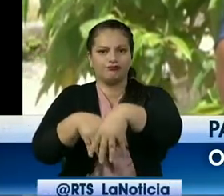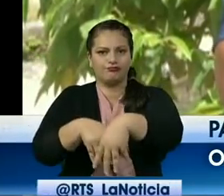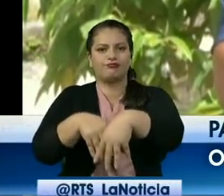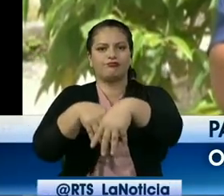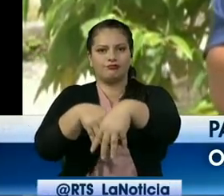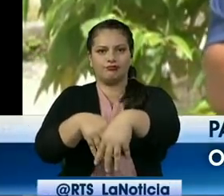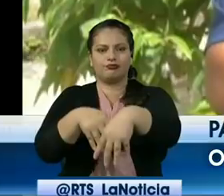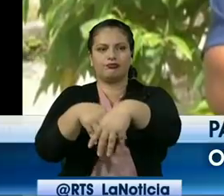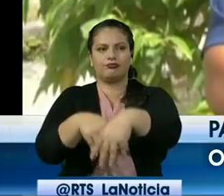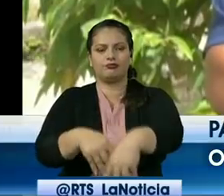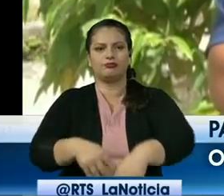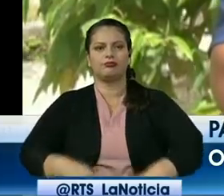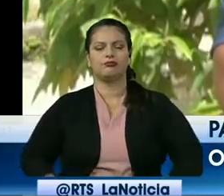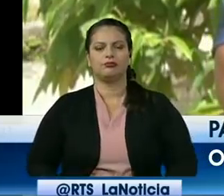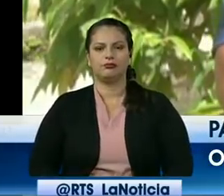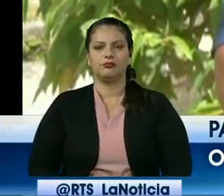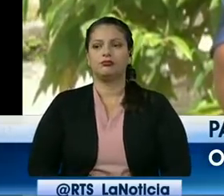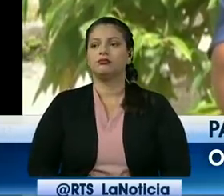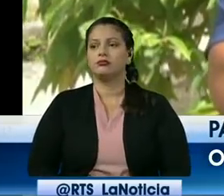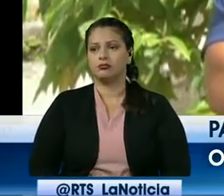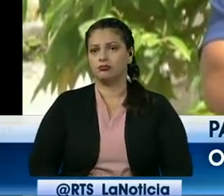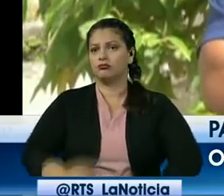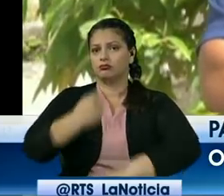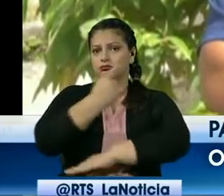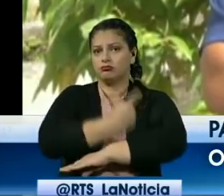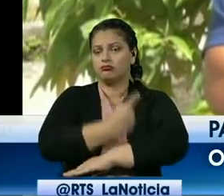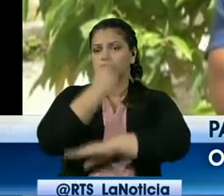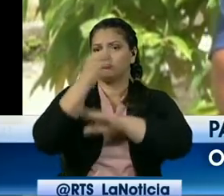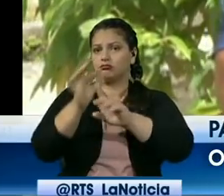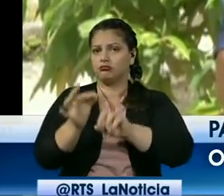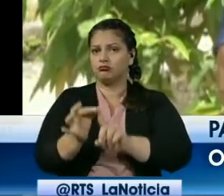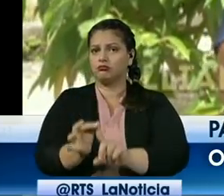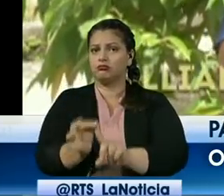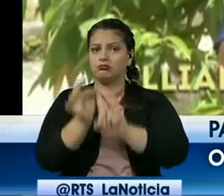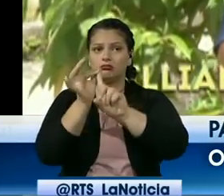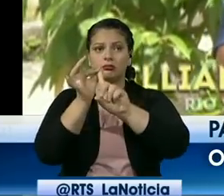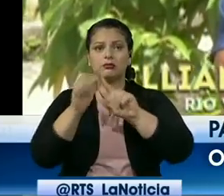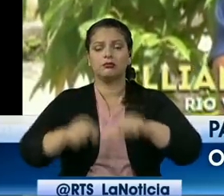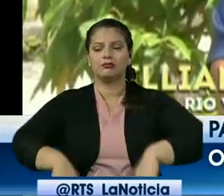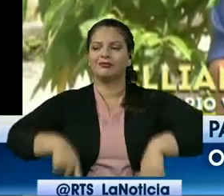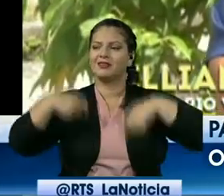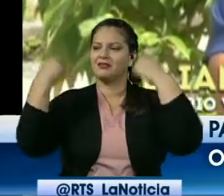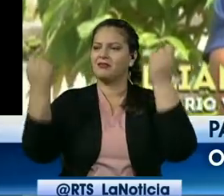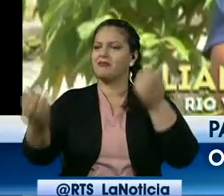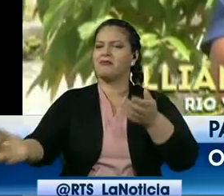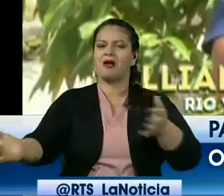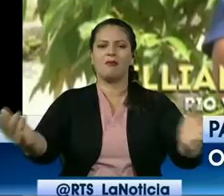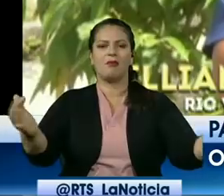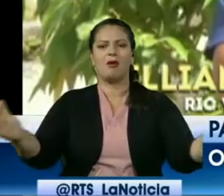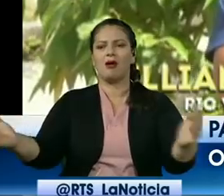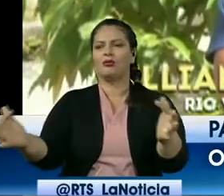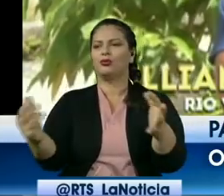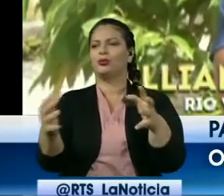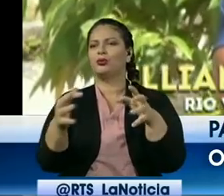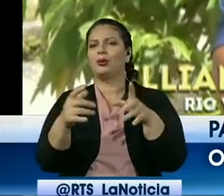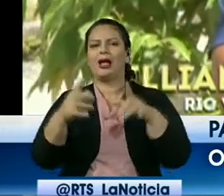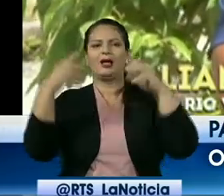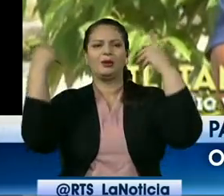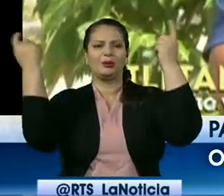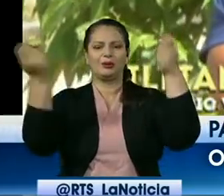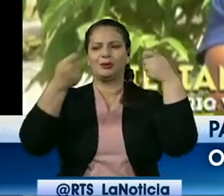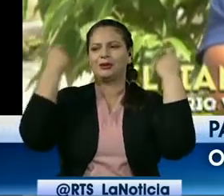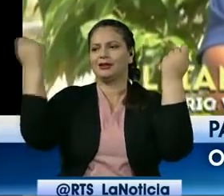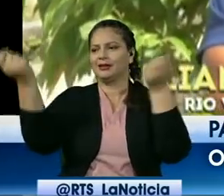es un día, prácticamente un día, una noche de fiesta donde todo el mundo se reúne y sin dejar pasar por alto